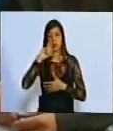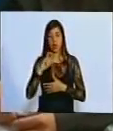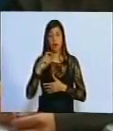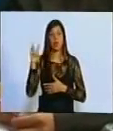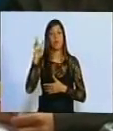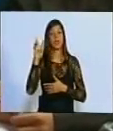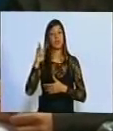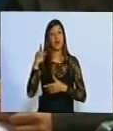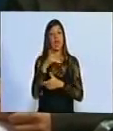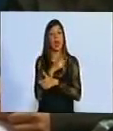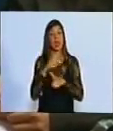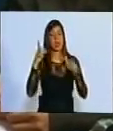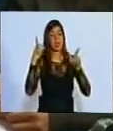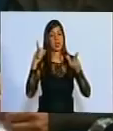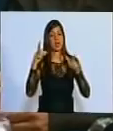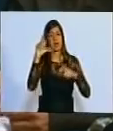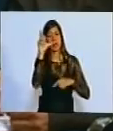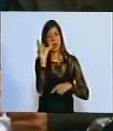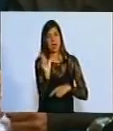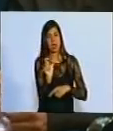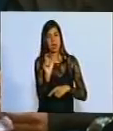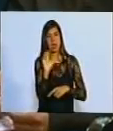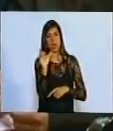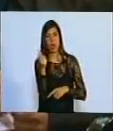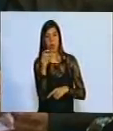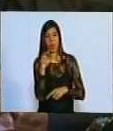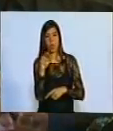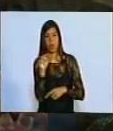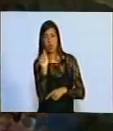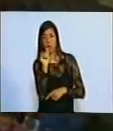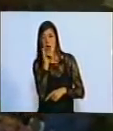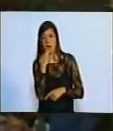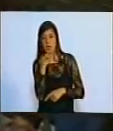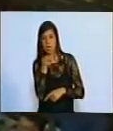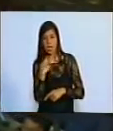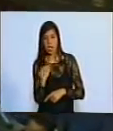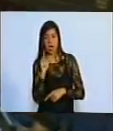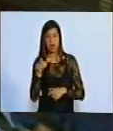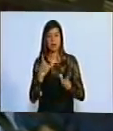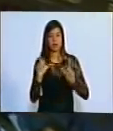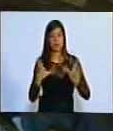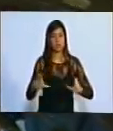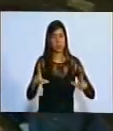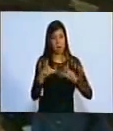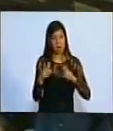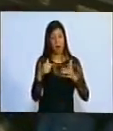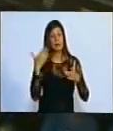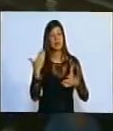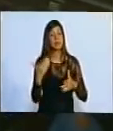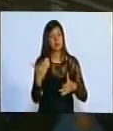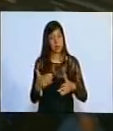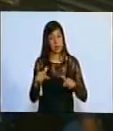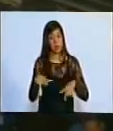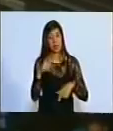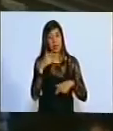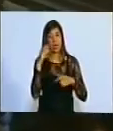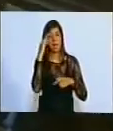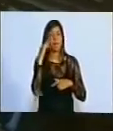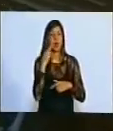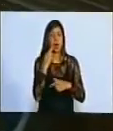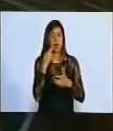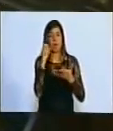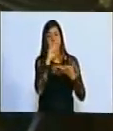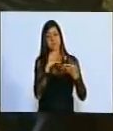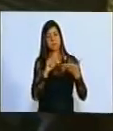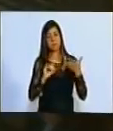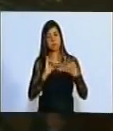libre. Guayana es una región histórica neurálgica en este ciclo bicentenario. De allí, Bolívar diseña una de las